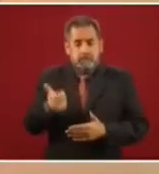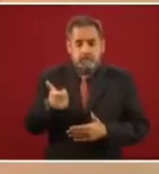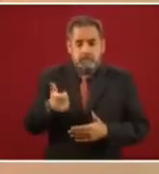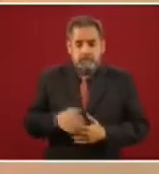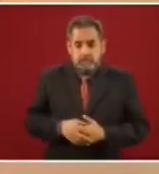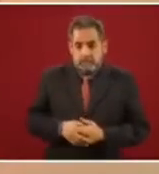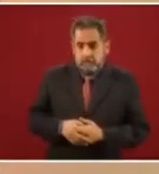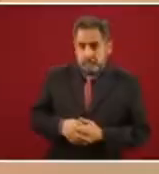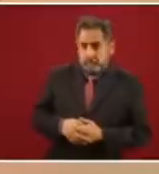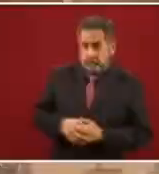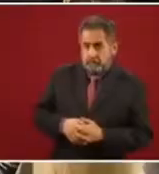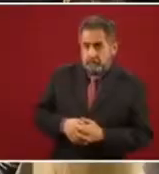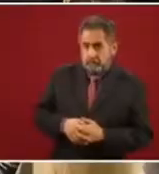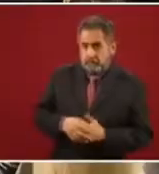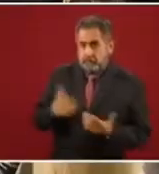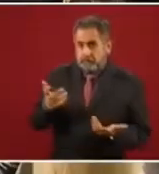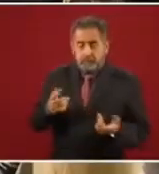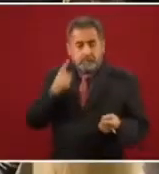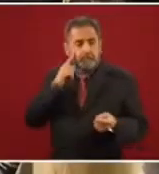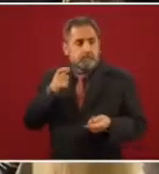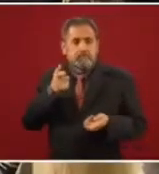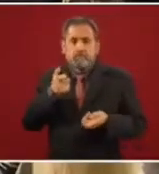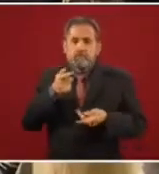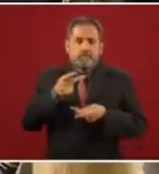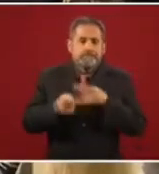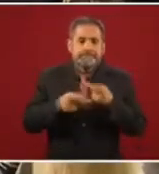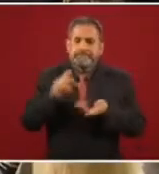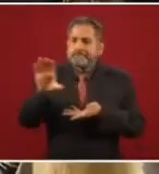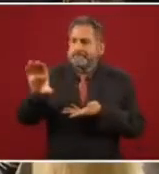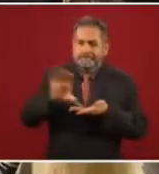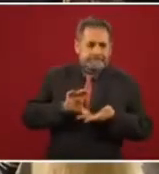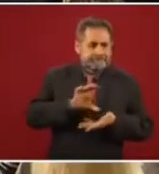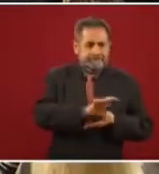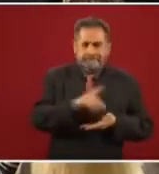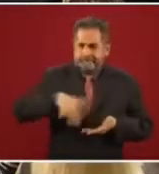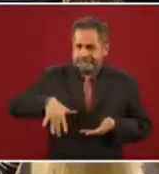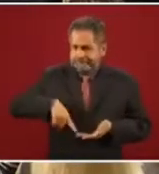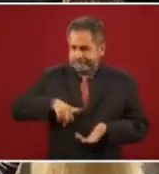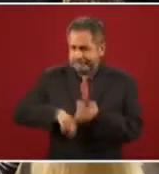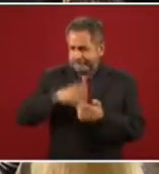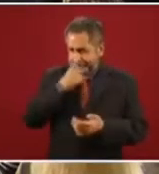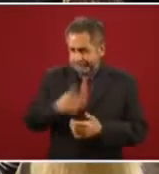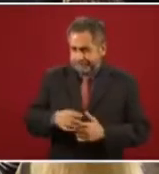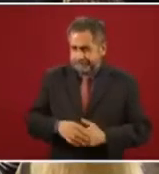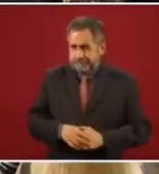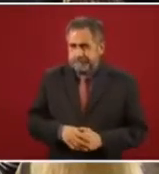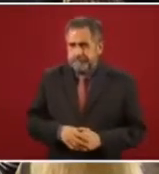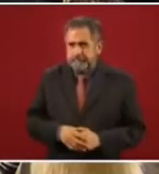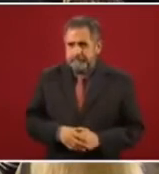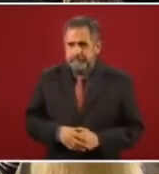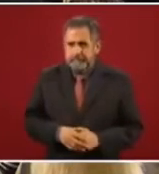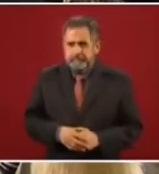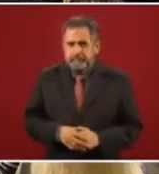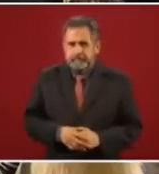Eso por el financiamiento, lo que estamos hablando.